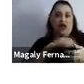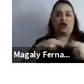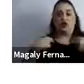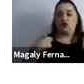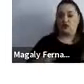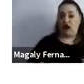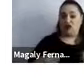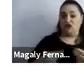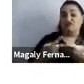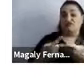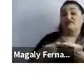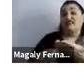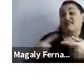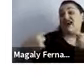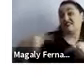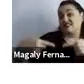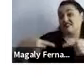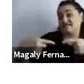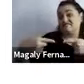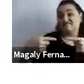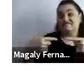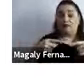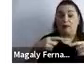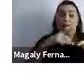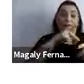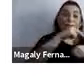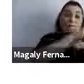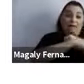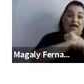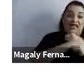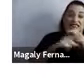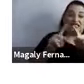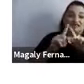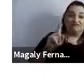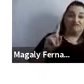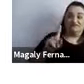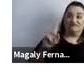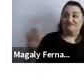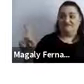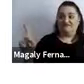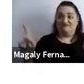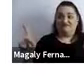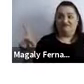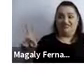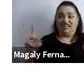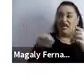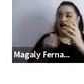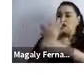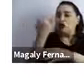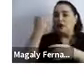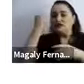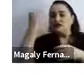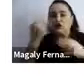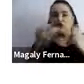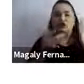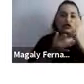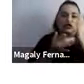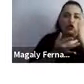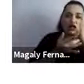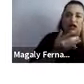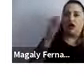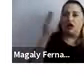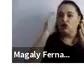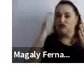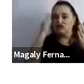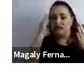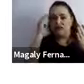de este extremo pues tiran del resto en cuanto a innovación, en cuanto a tecnología, en cuanto a conocimiento, pero es un